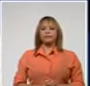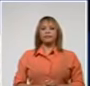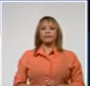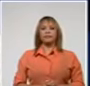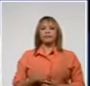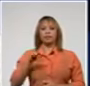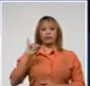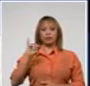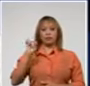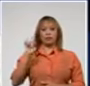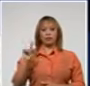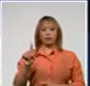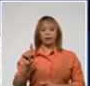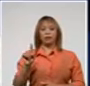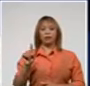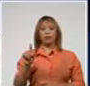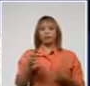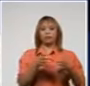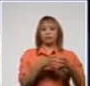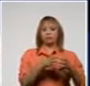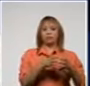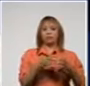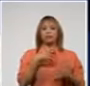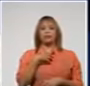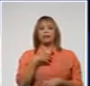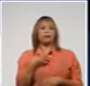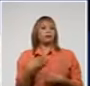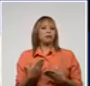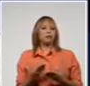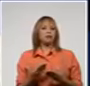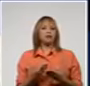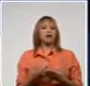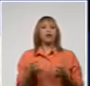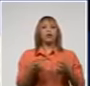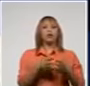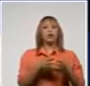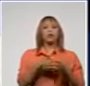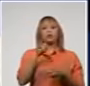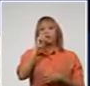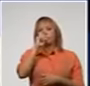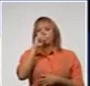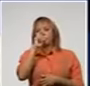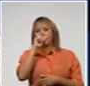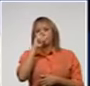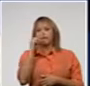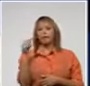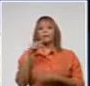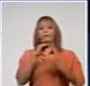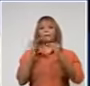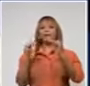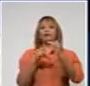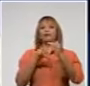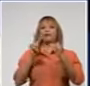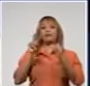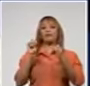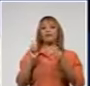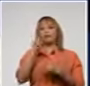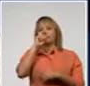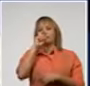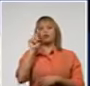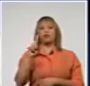61 casos pertenecen a los grupos de edad menores de 20 años, 11